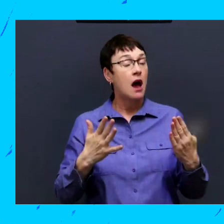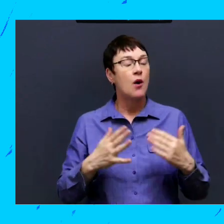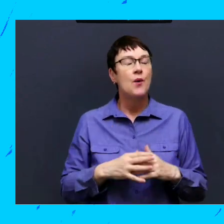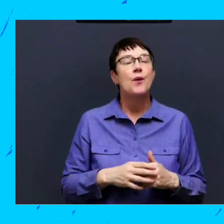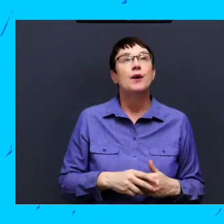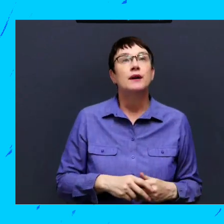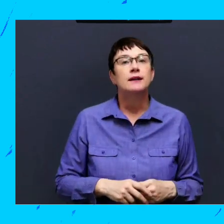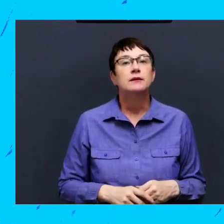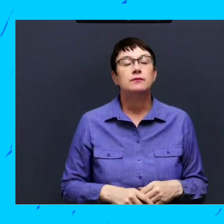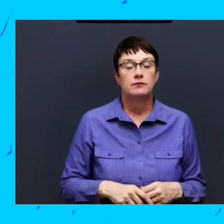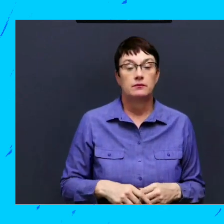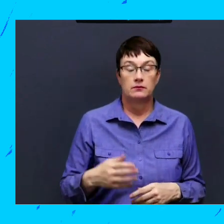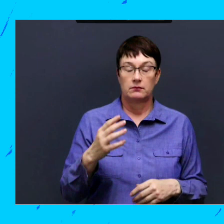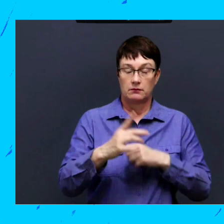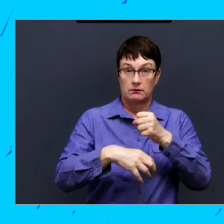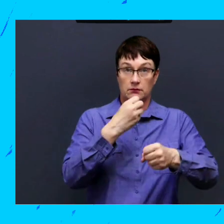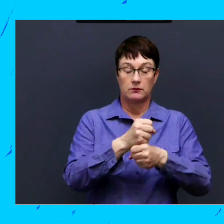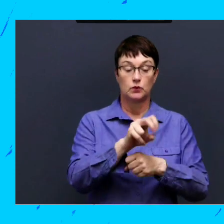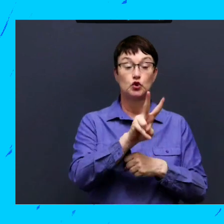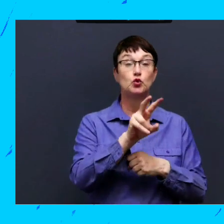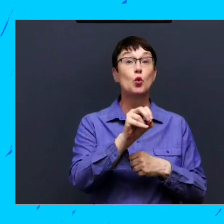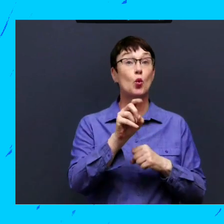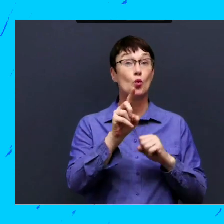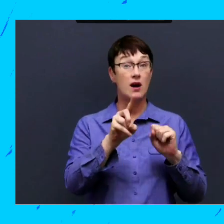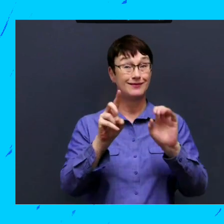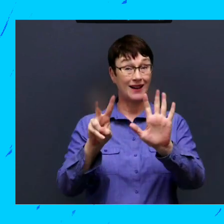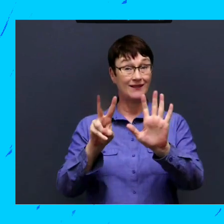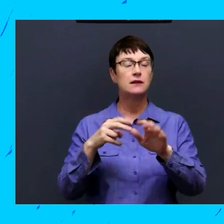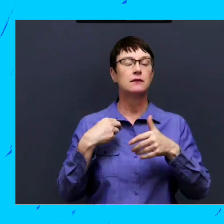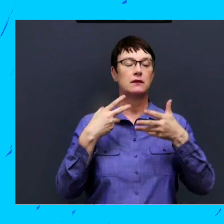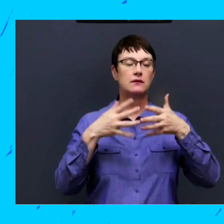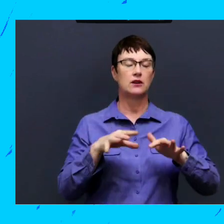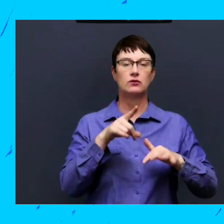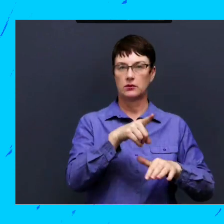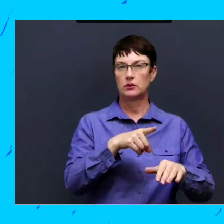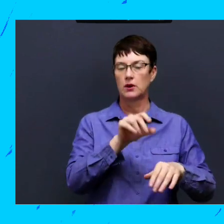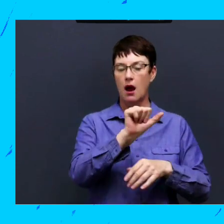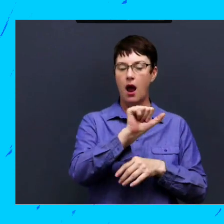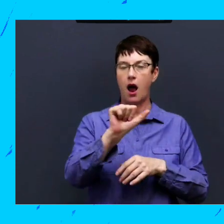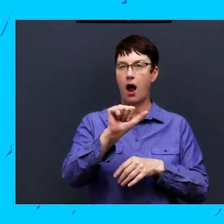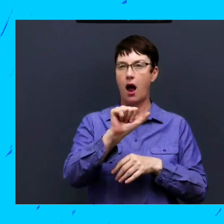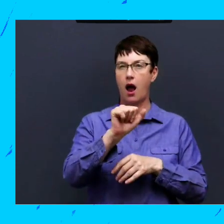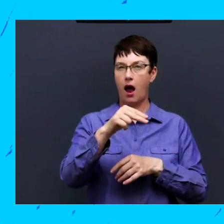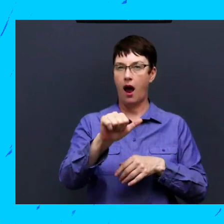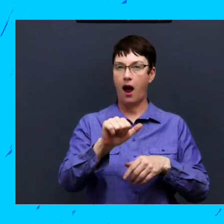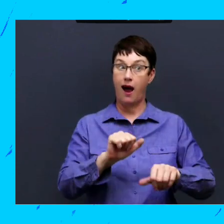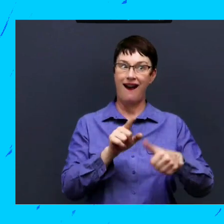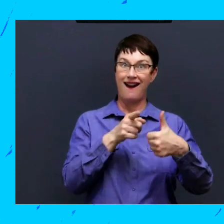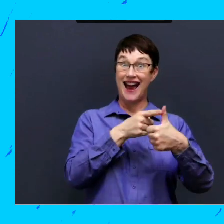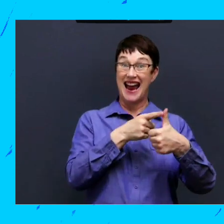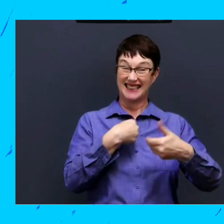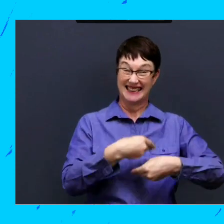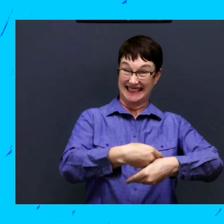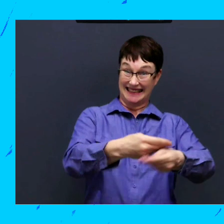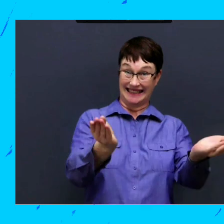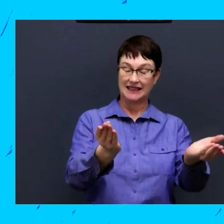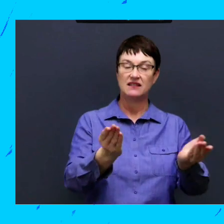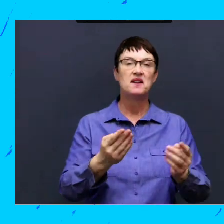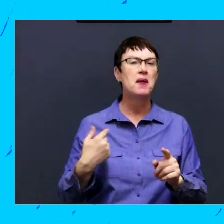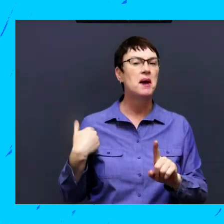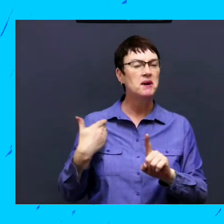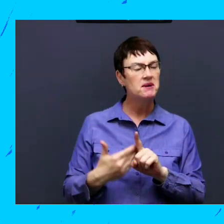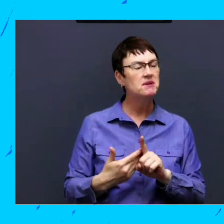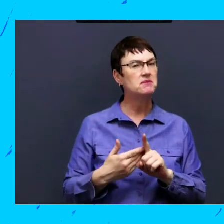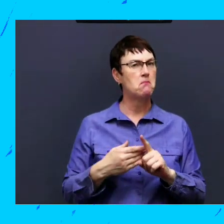Desde el lanzamiento de la AHA en 2017, la necesidad por tener un abordaje más completo ha sido amplificada en